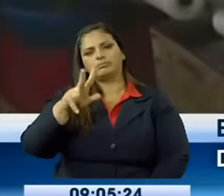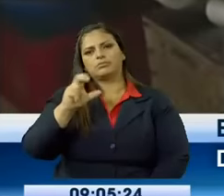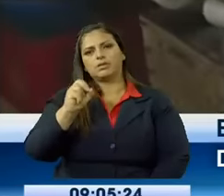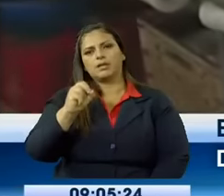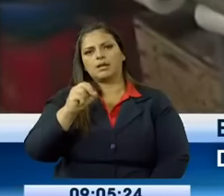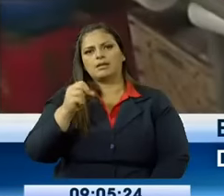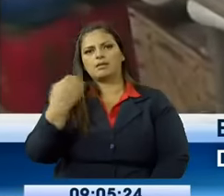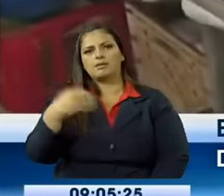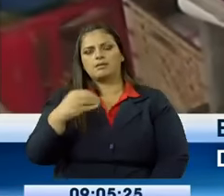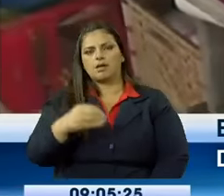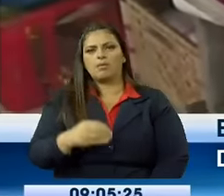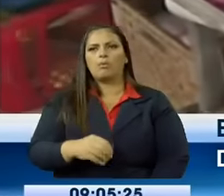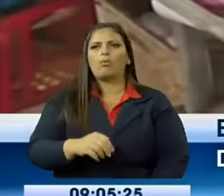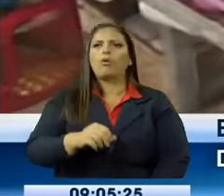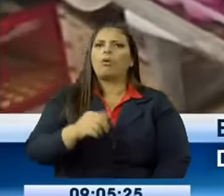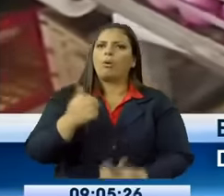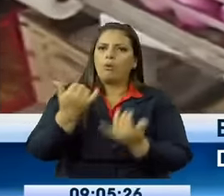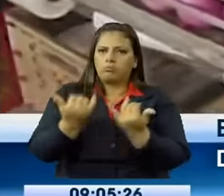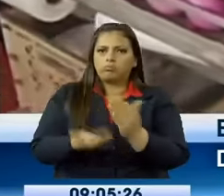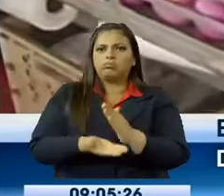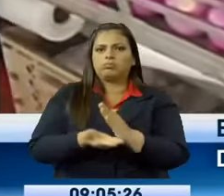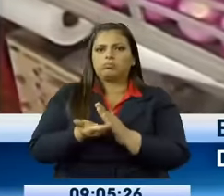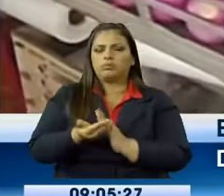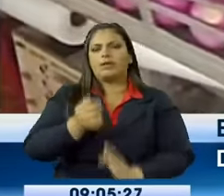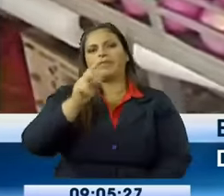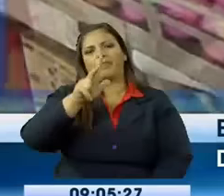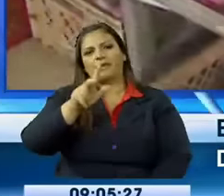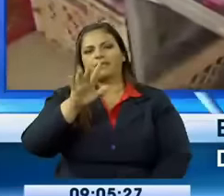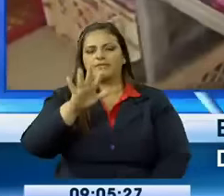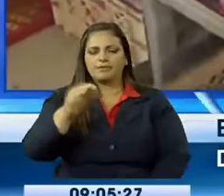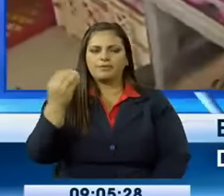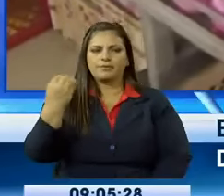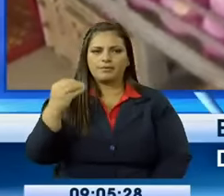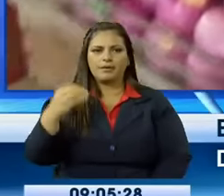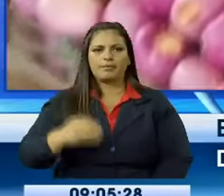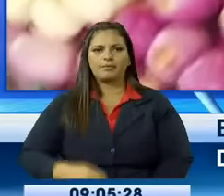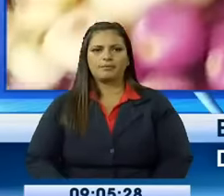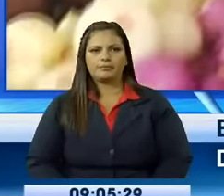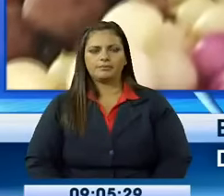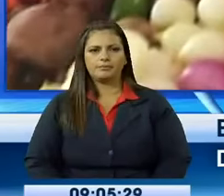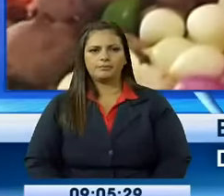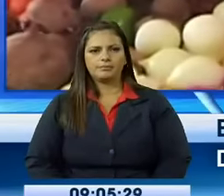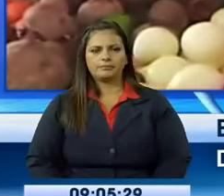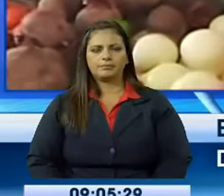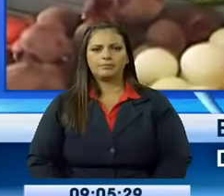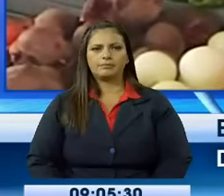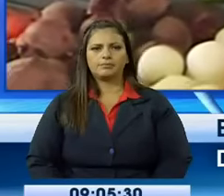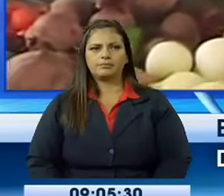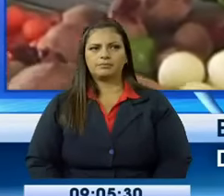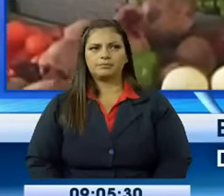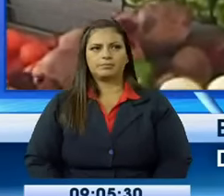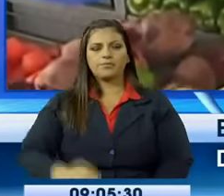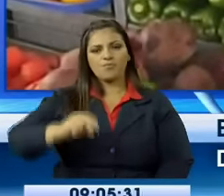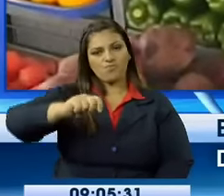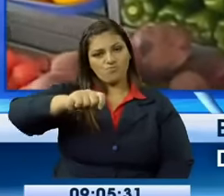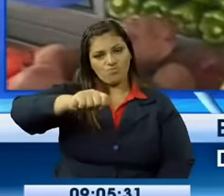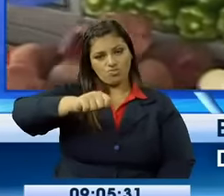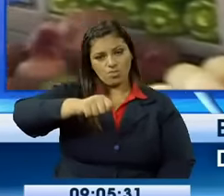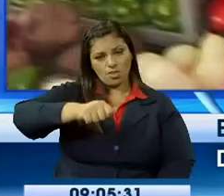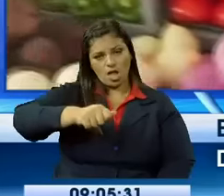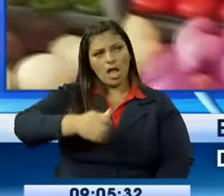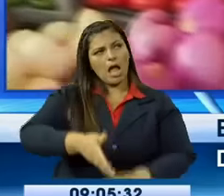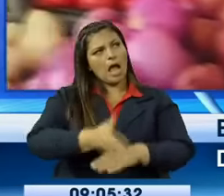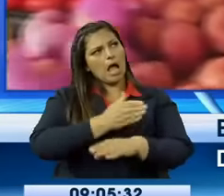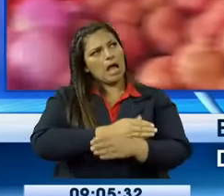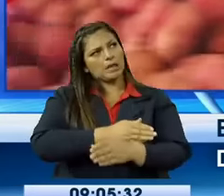que sí vienen de la sierra, también han sufrido un incremento. Los limones también, ahora están dando 20 por un dólar.